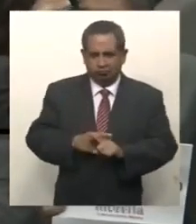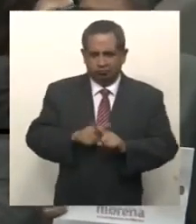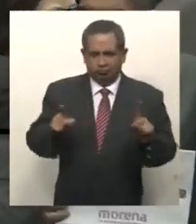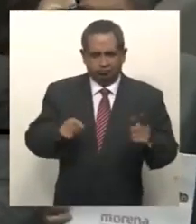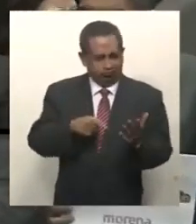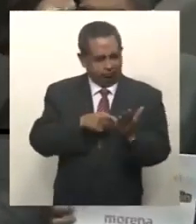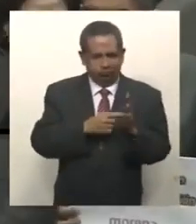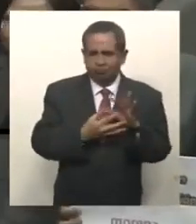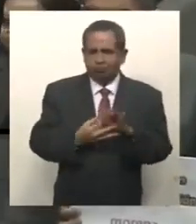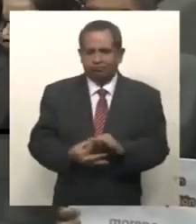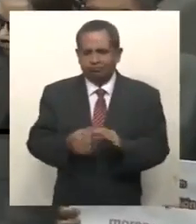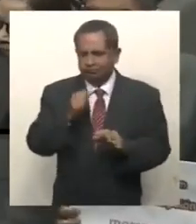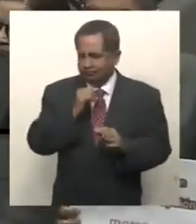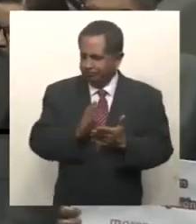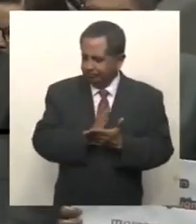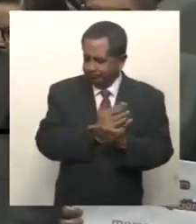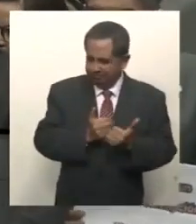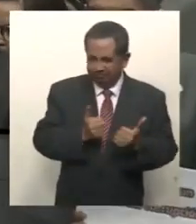son aplicables.